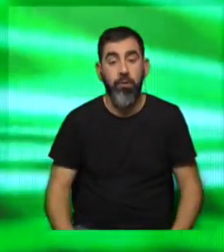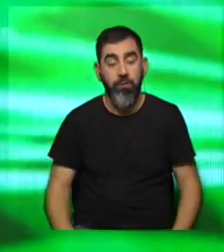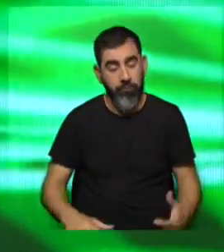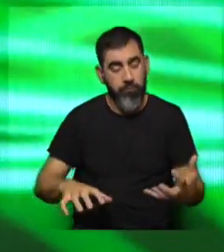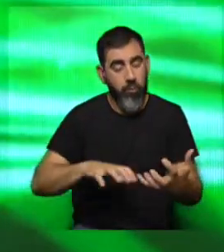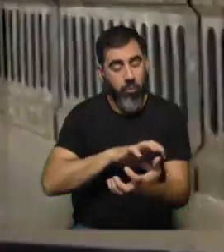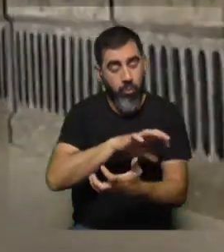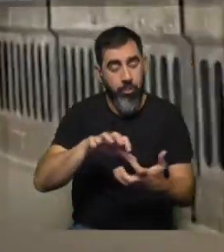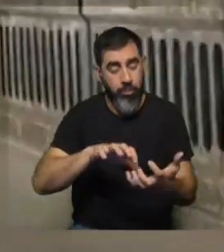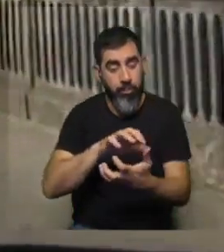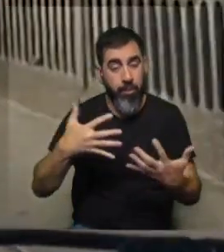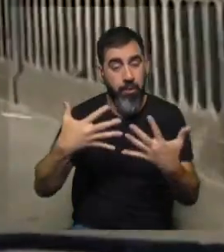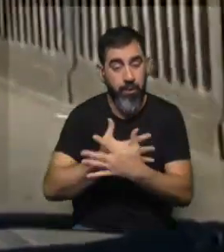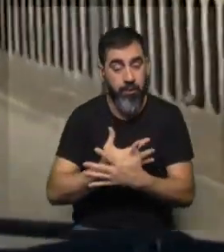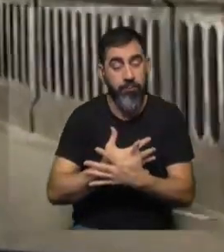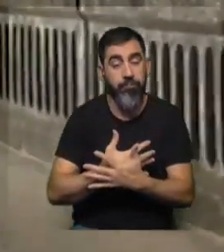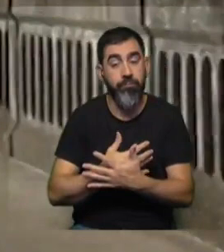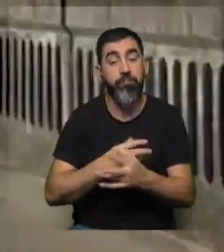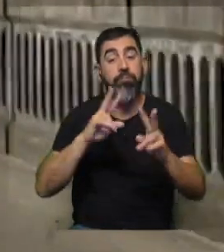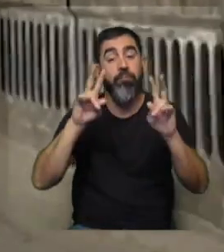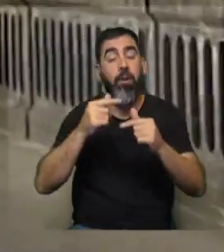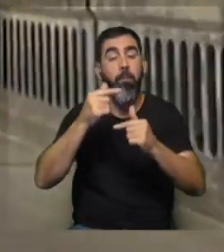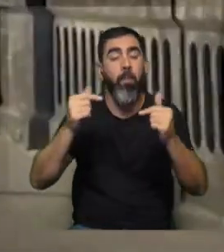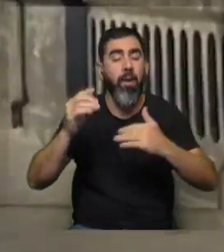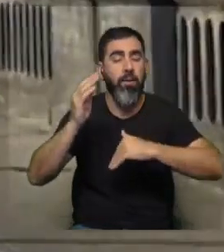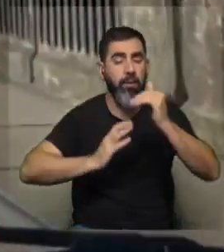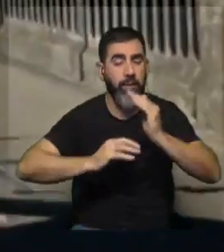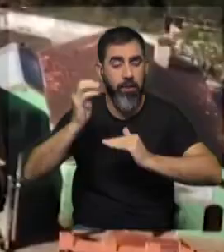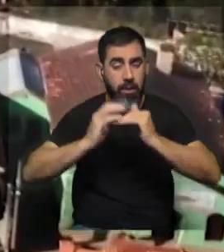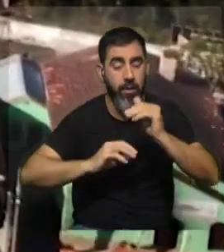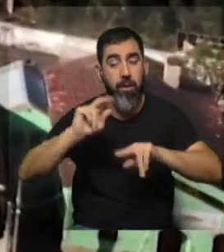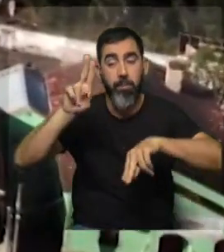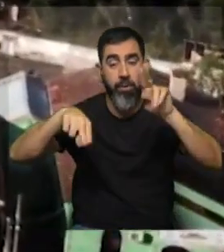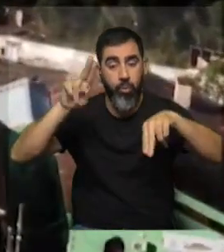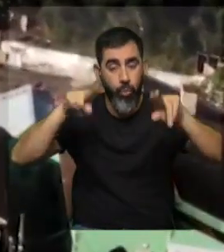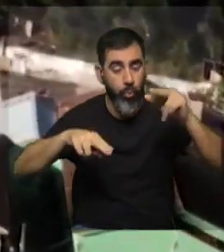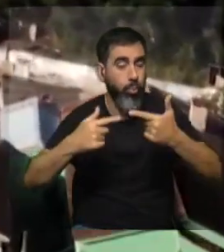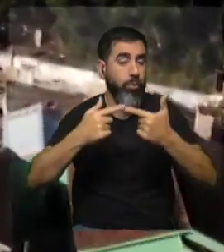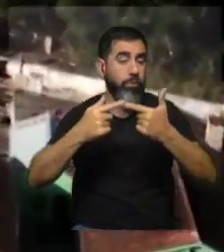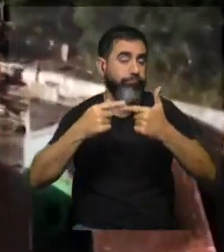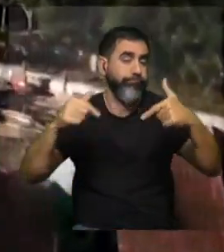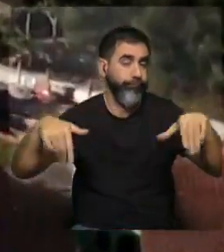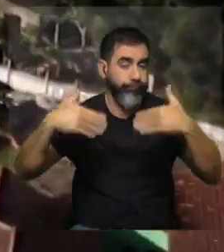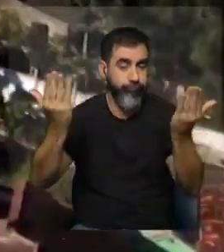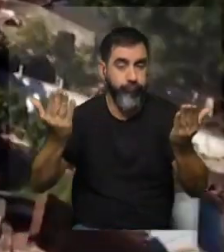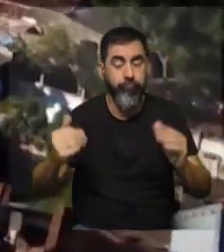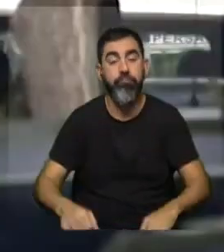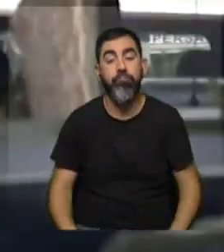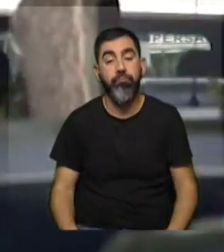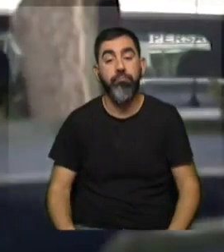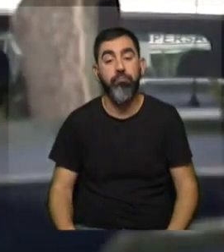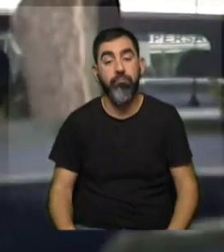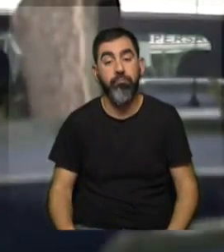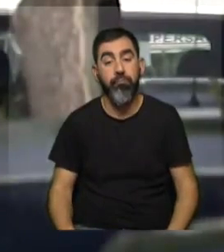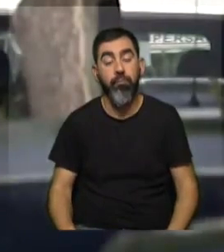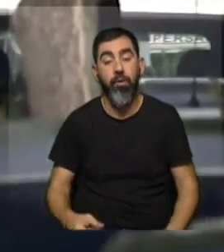haciendo sumamente afectada todo lo que tiene que ver con materiales de construcción pinturería ferretería lo que tiene que ver